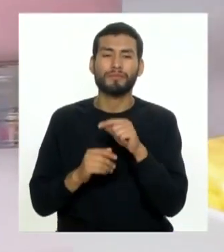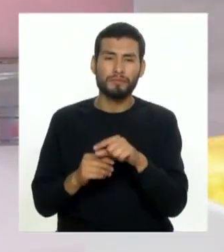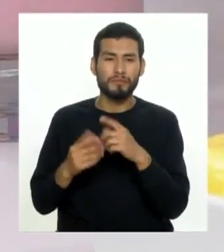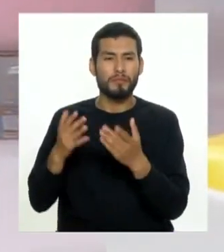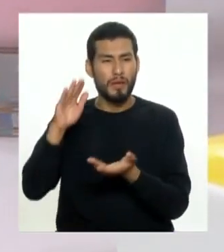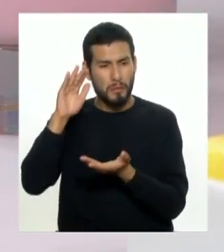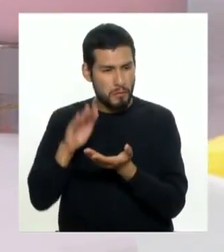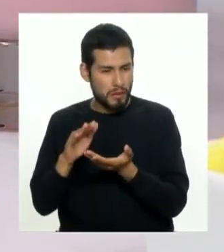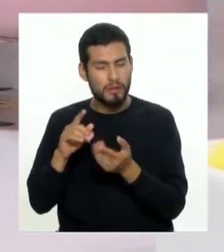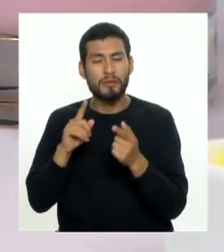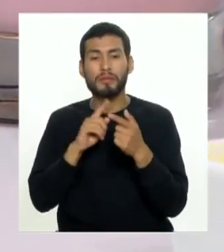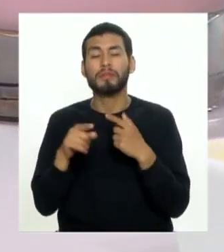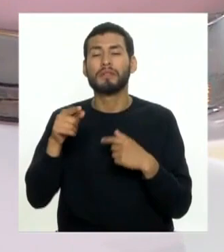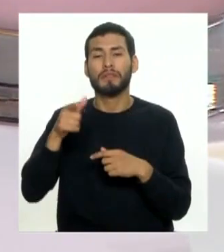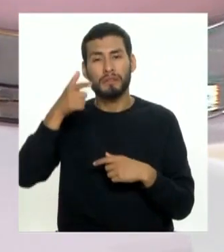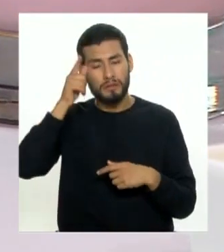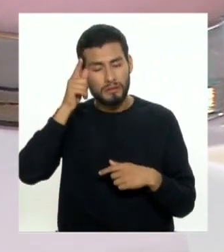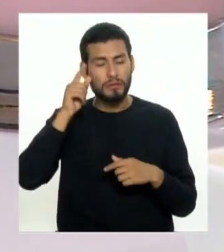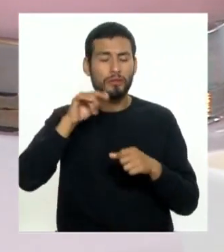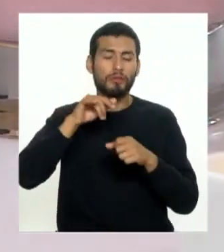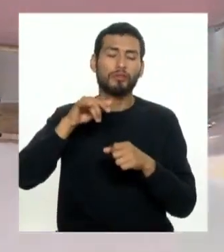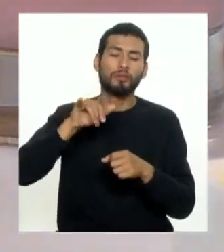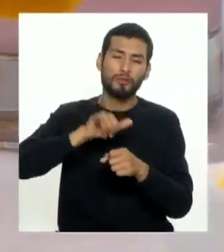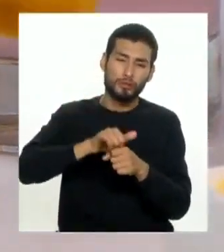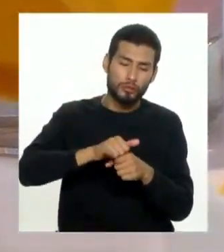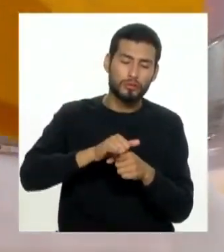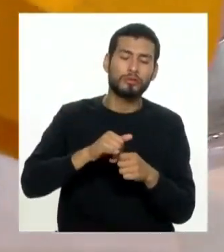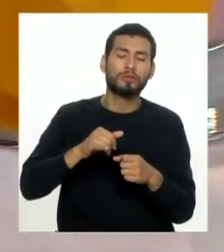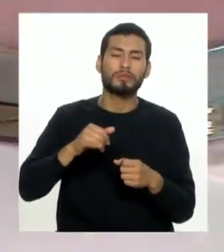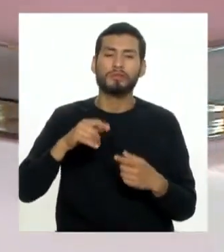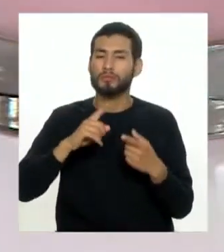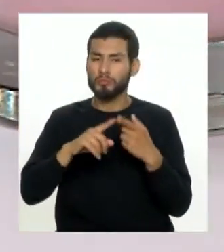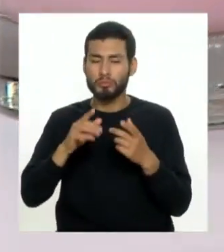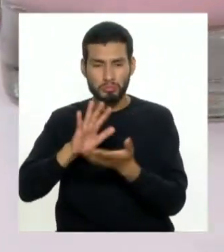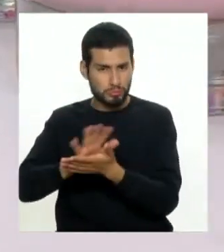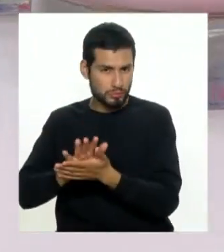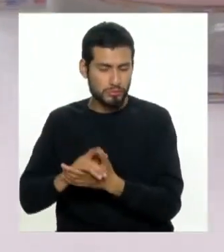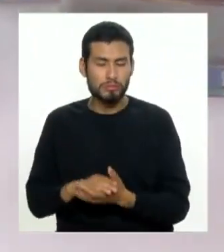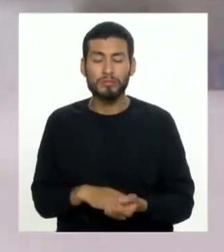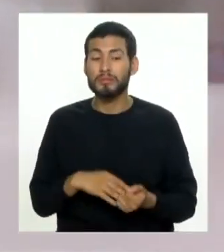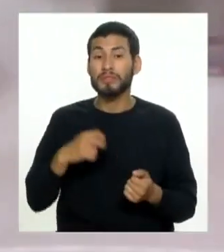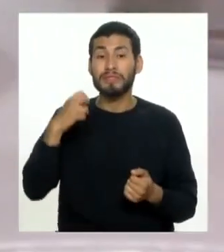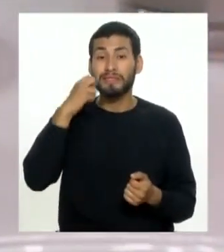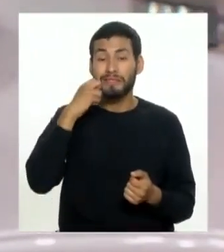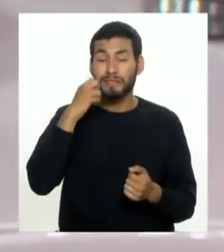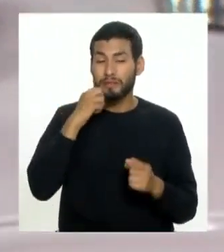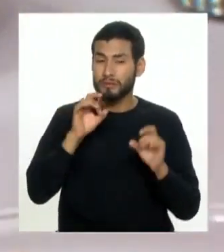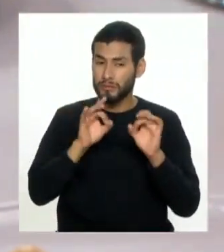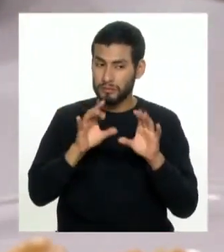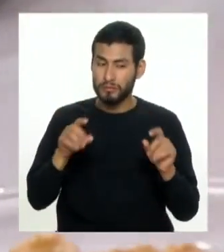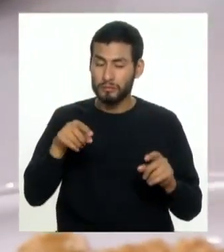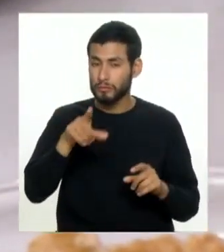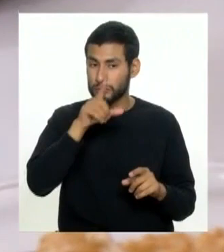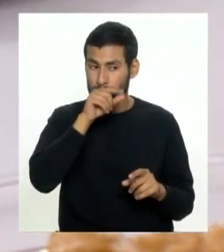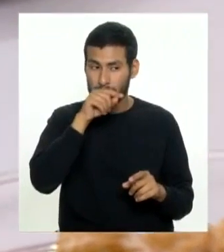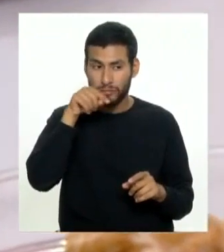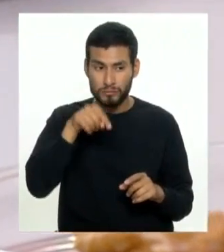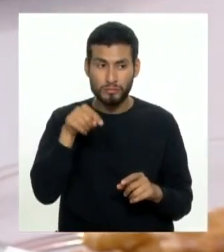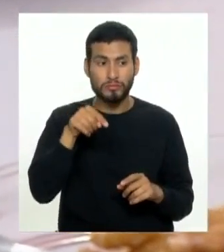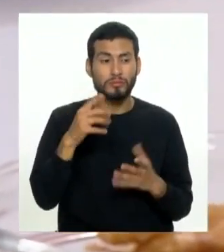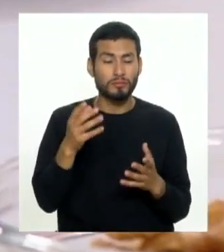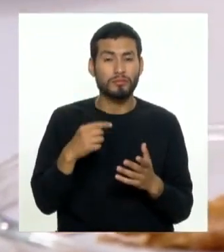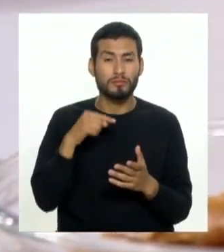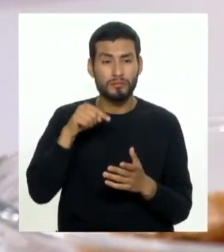un poco menos, pero tenemos leche, yogur, queso. Carnes de todo tipo. Acá hemos puesto el pollo, de hecho que